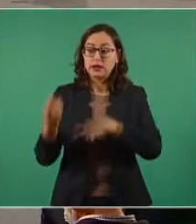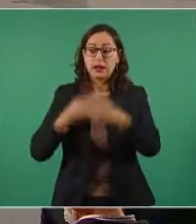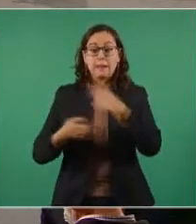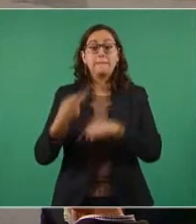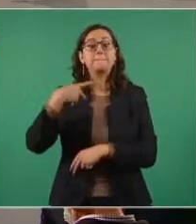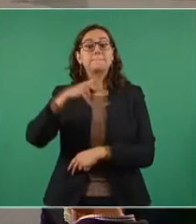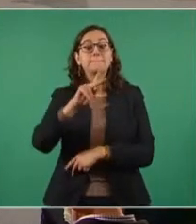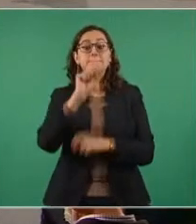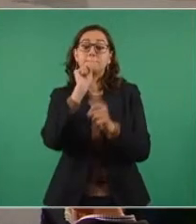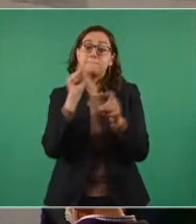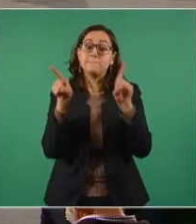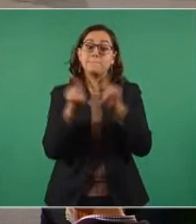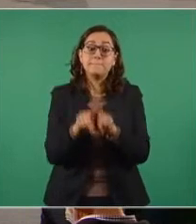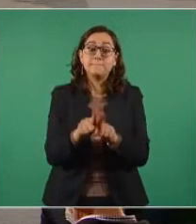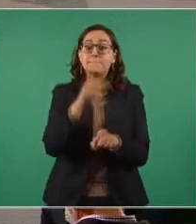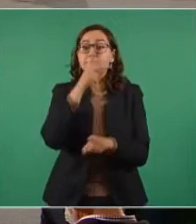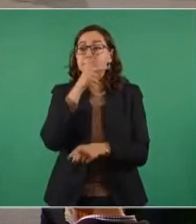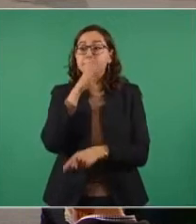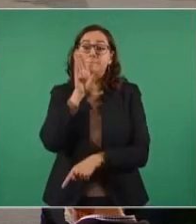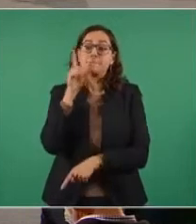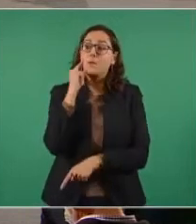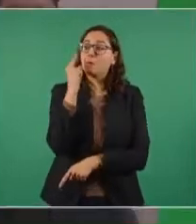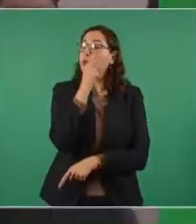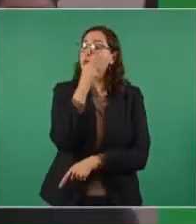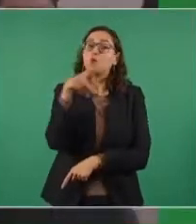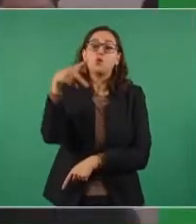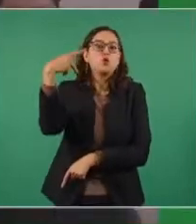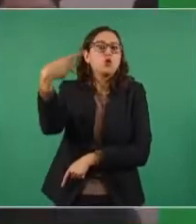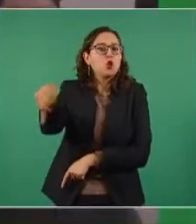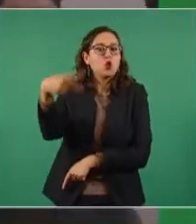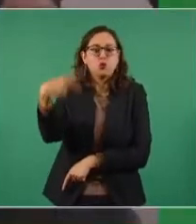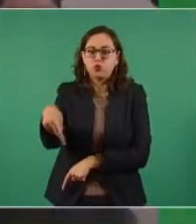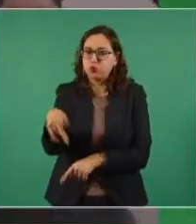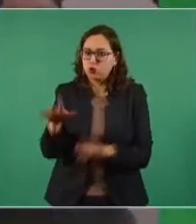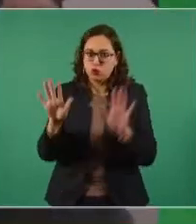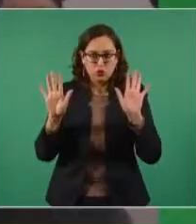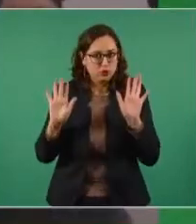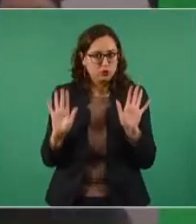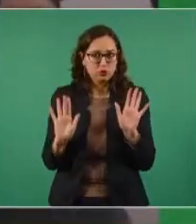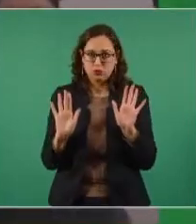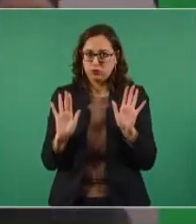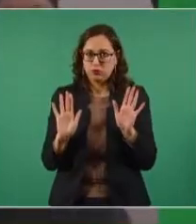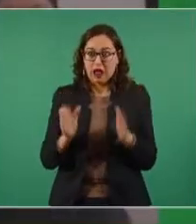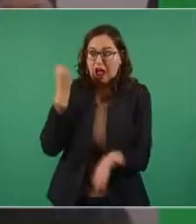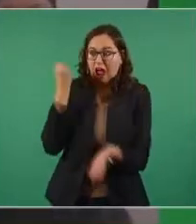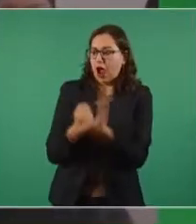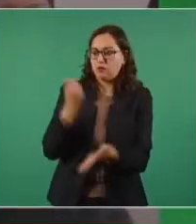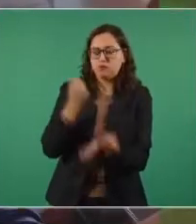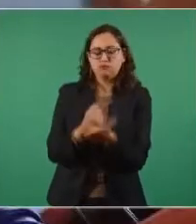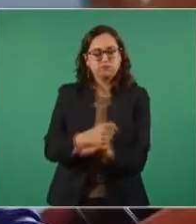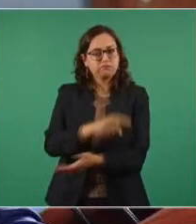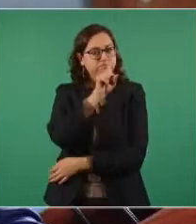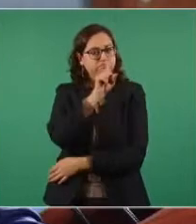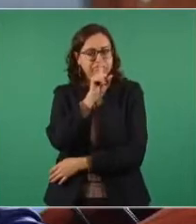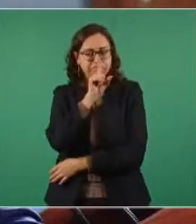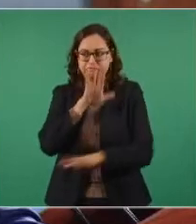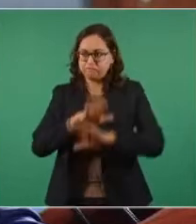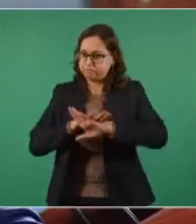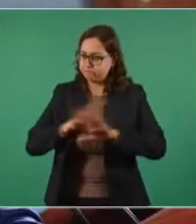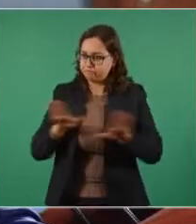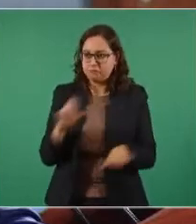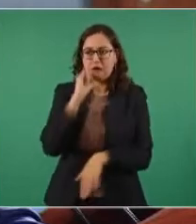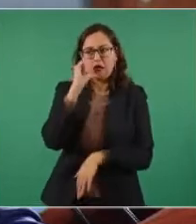voluntaria nada por la fuerza todo por la razón y el convencimiento